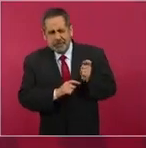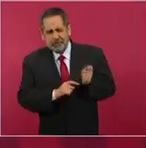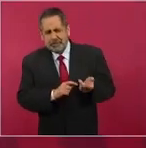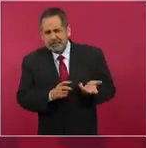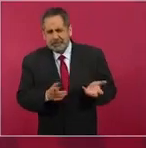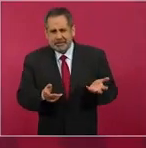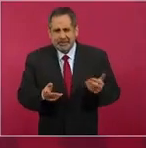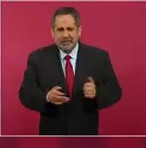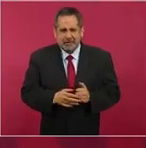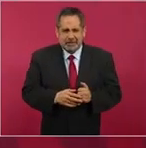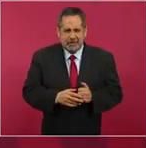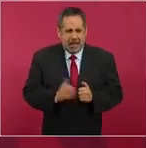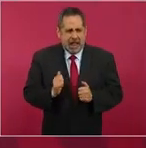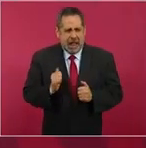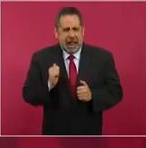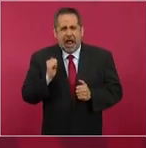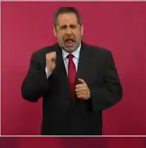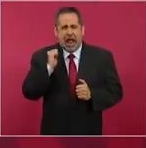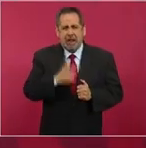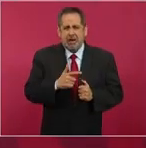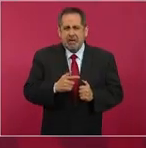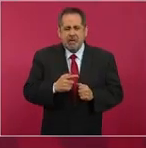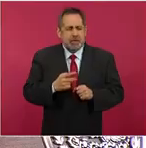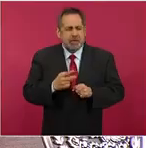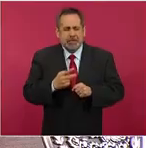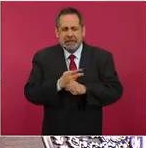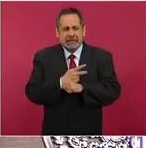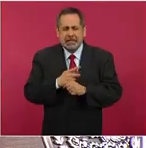nuevo está pasando en el país?